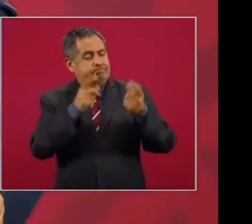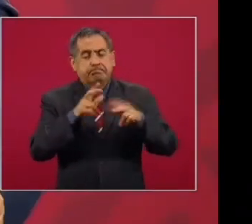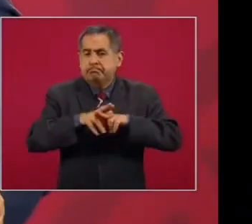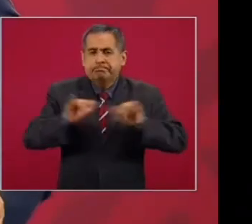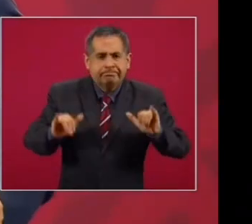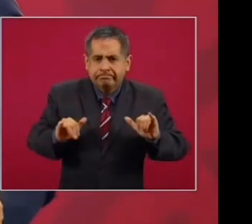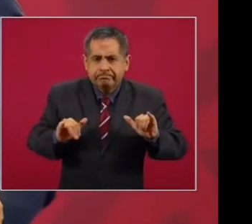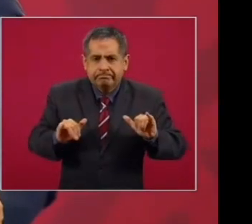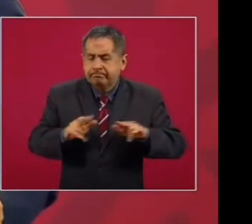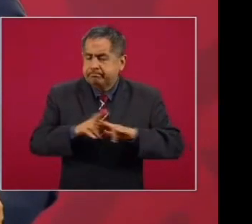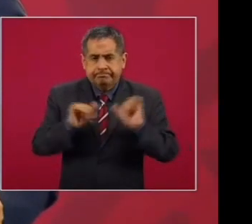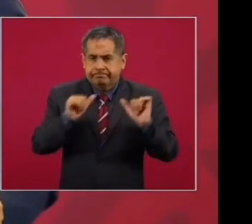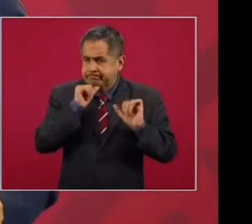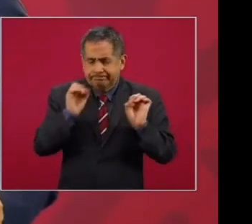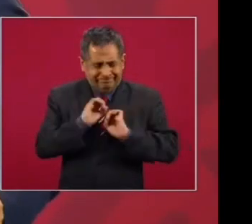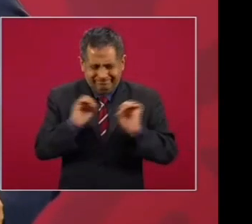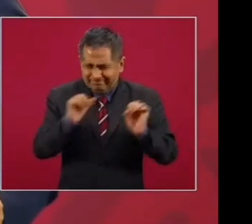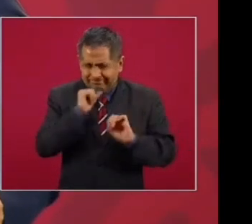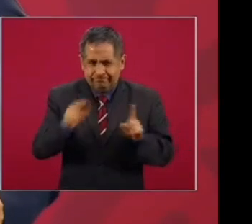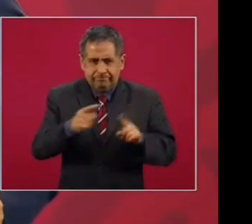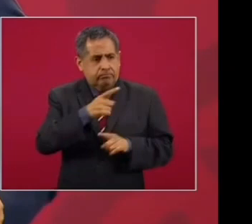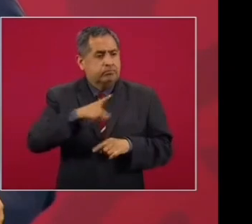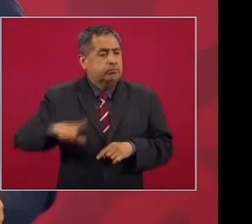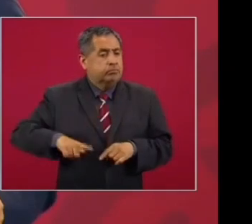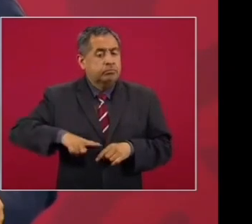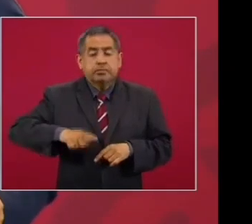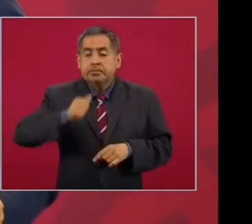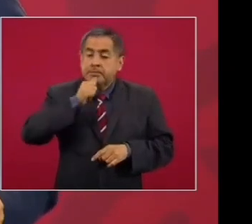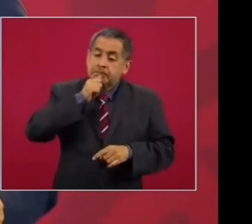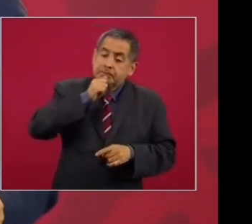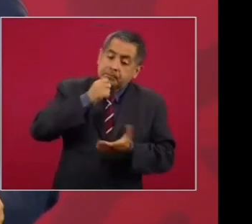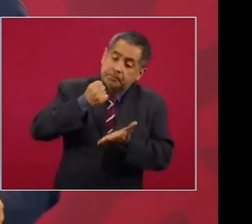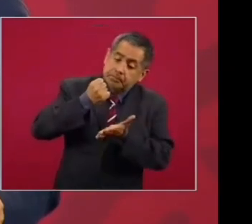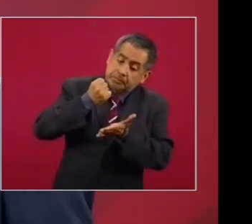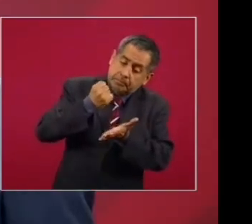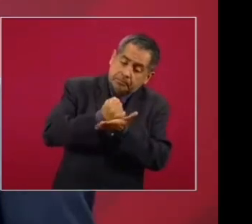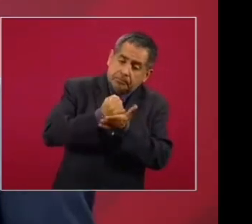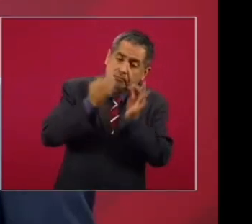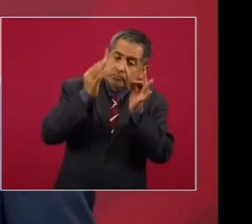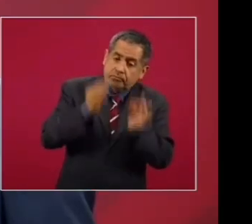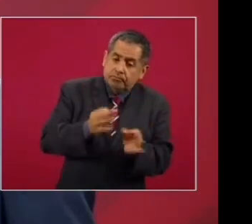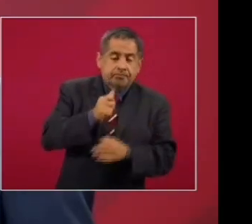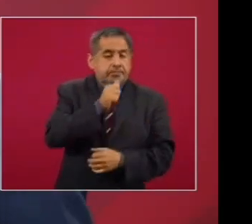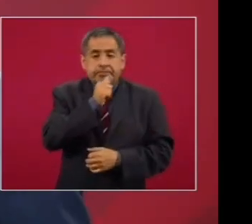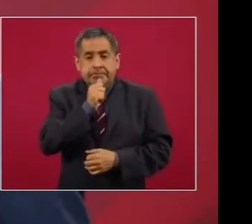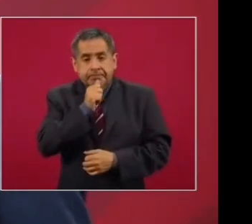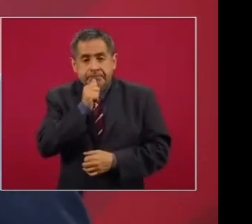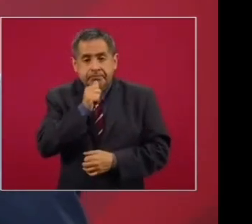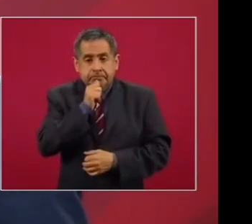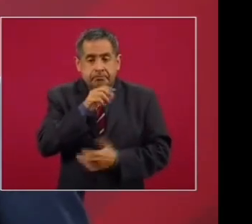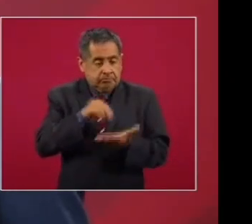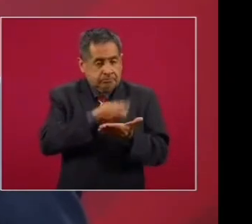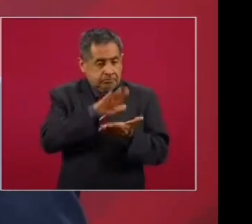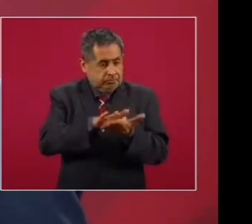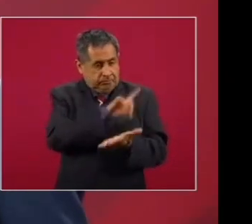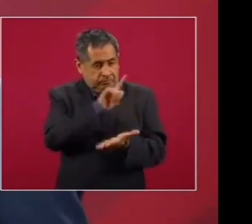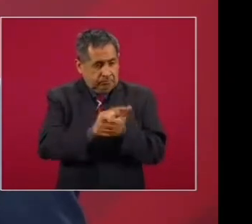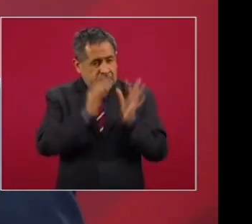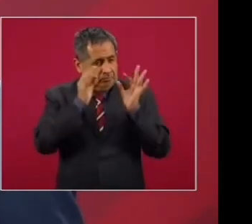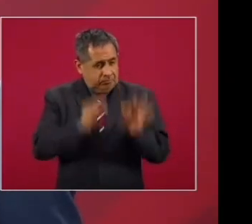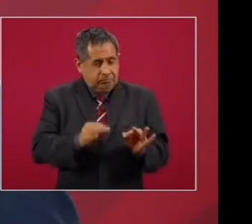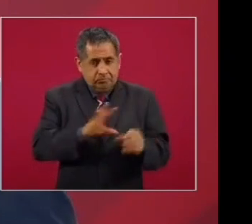tipo a un gobierno que todavía no está legal y